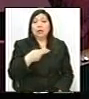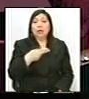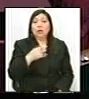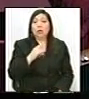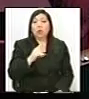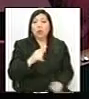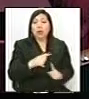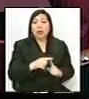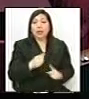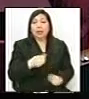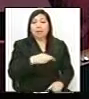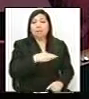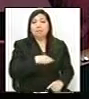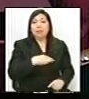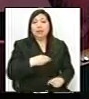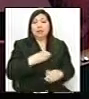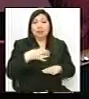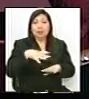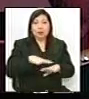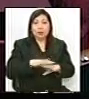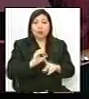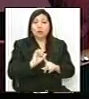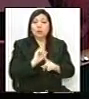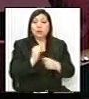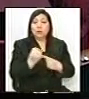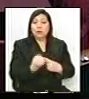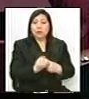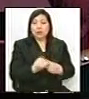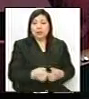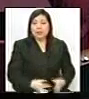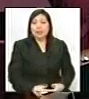Ella es ministra de Desarrollo e Inclusión Social.